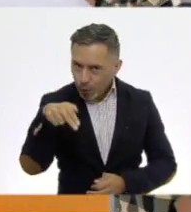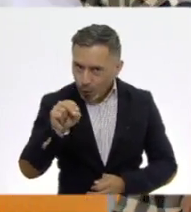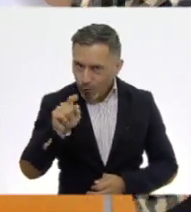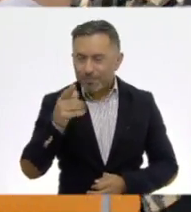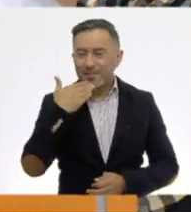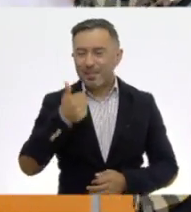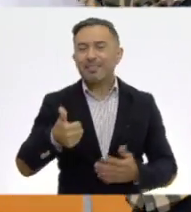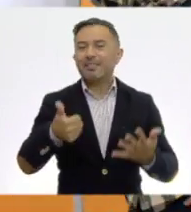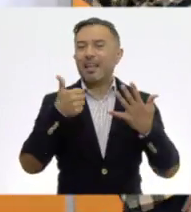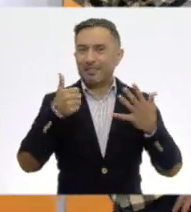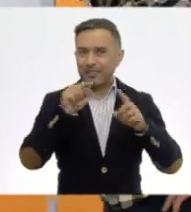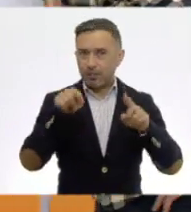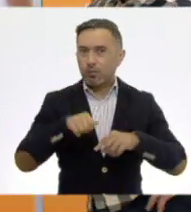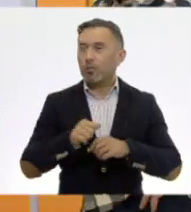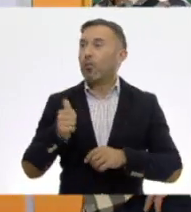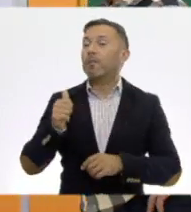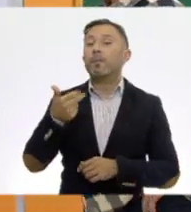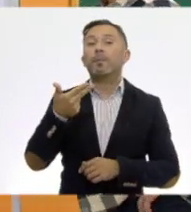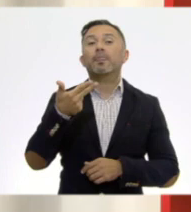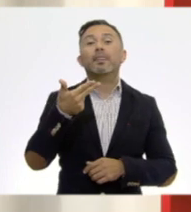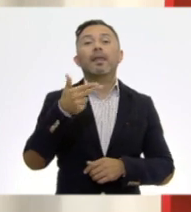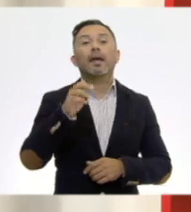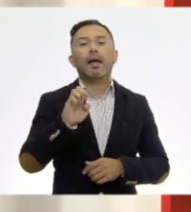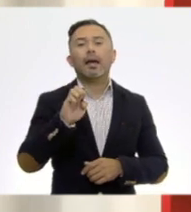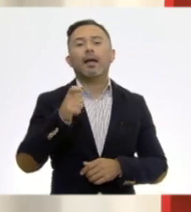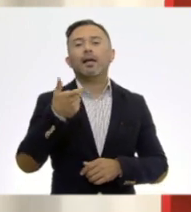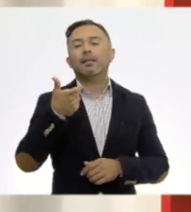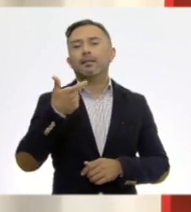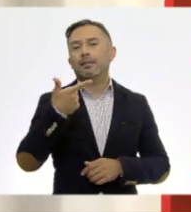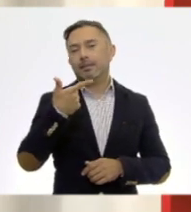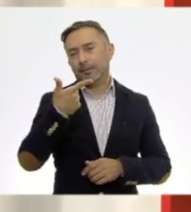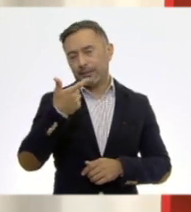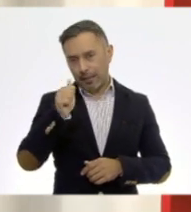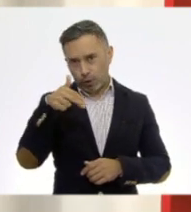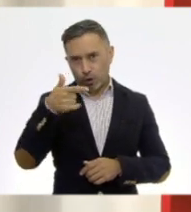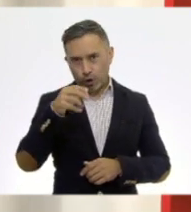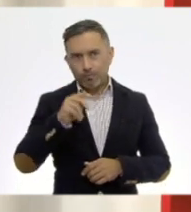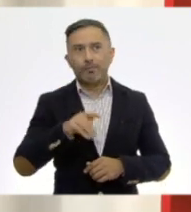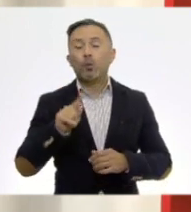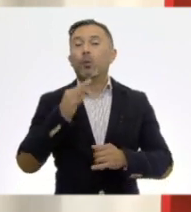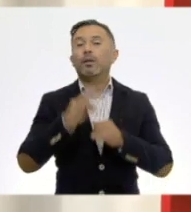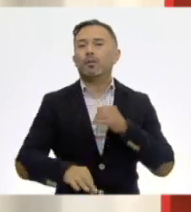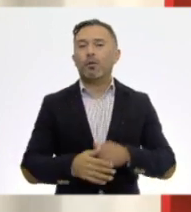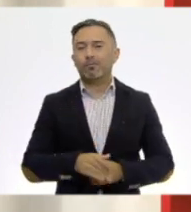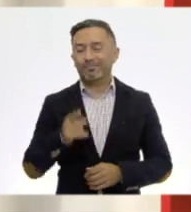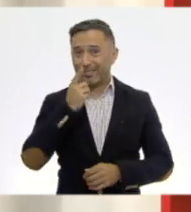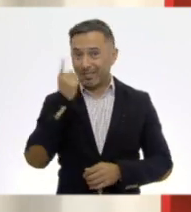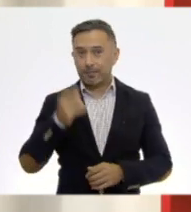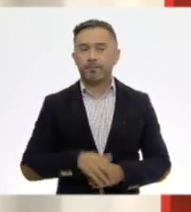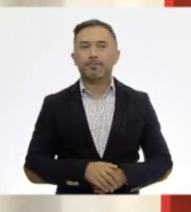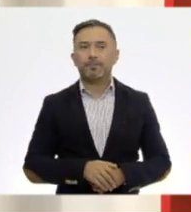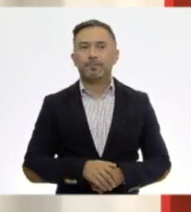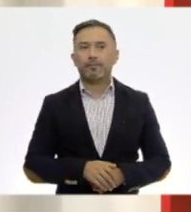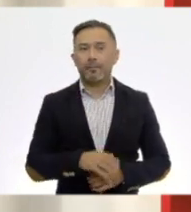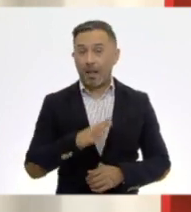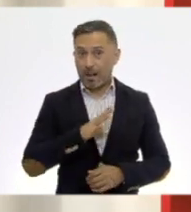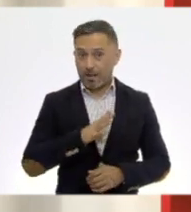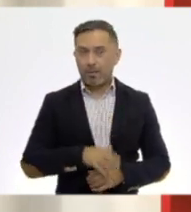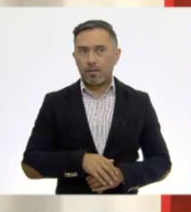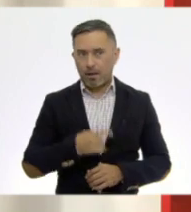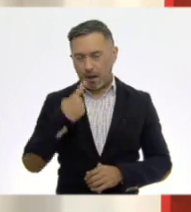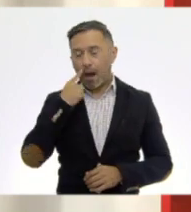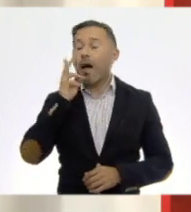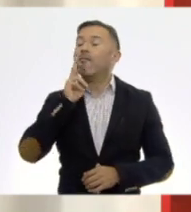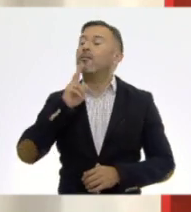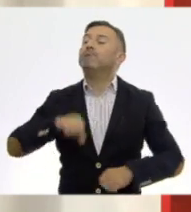seis aristas, todas iguales. ¿Quién soy? Hexágono. Ok, y la última, que dice que tengo... Ah, a ver,